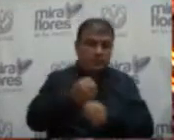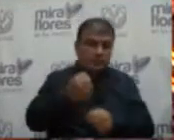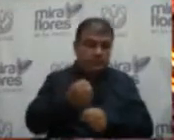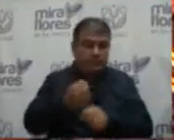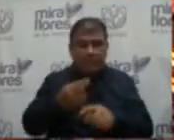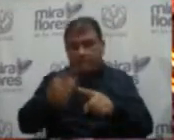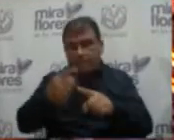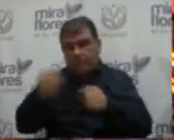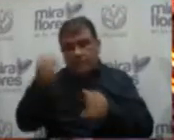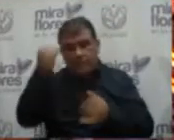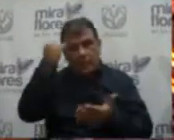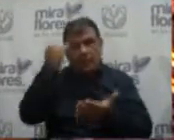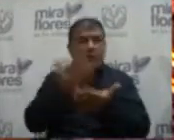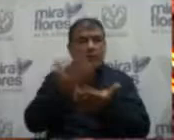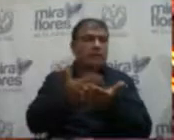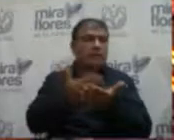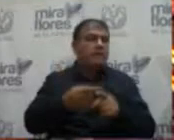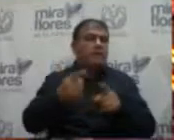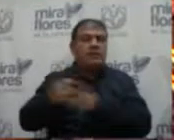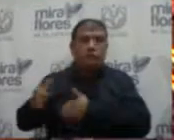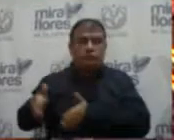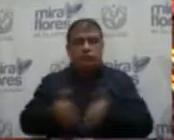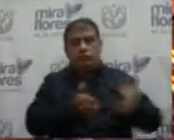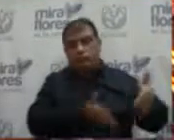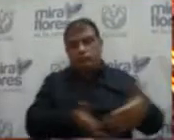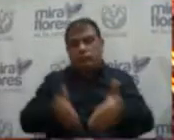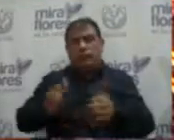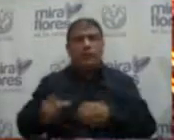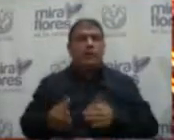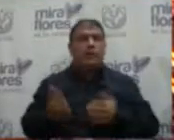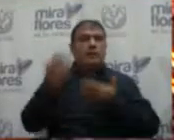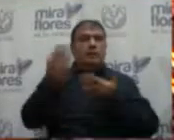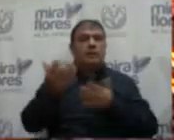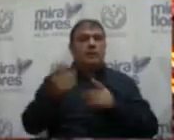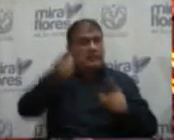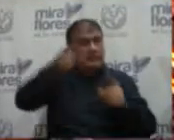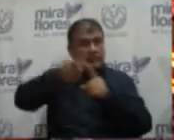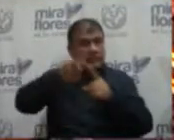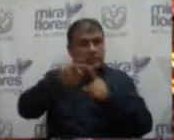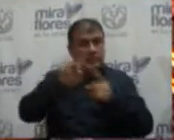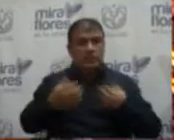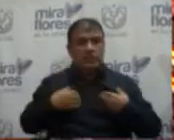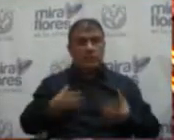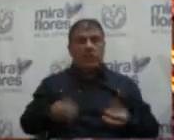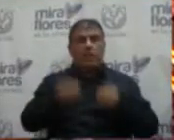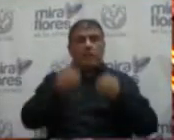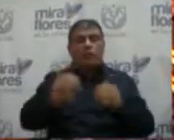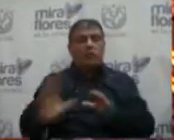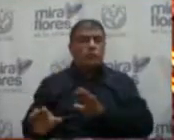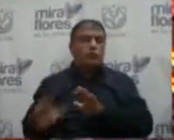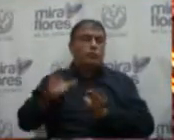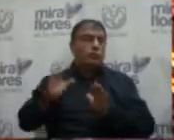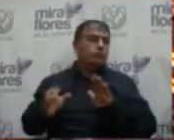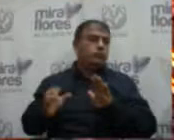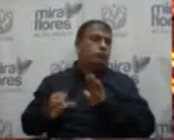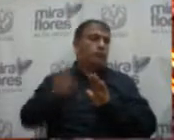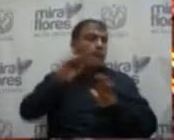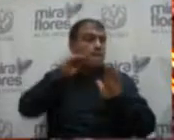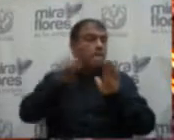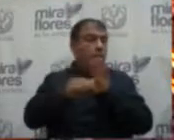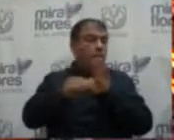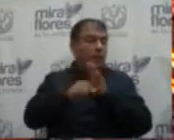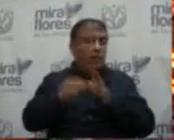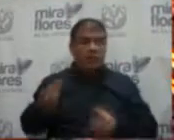de iniciativas desde distintos frentes con la esperanza y convicción de aportar con nuestro modelo de gestión a